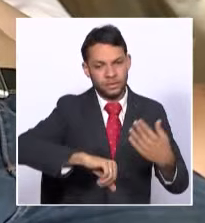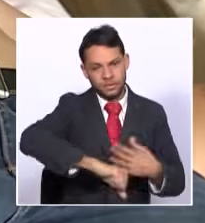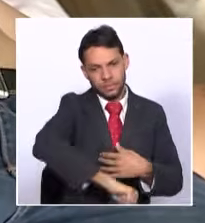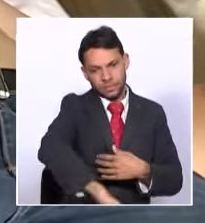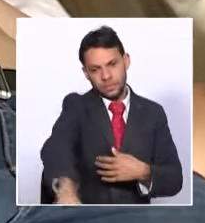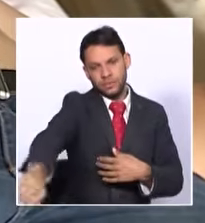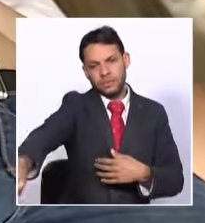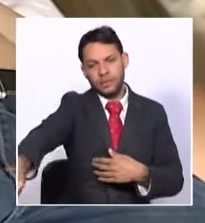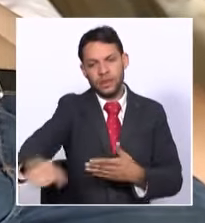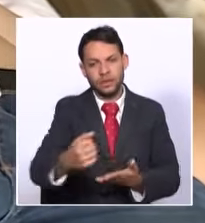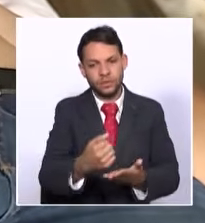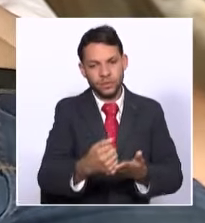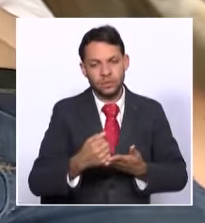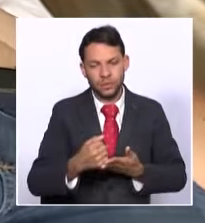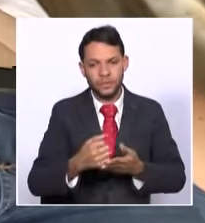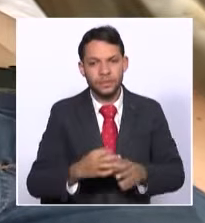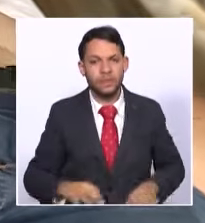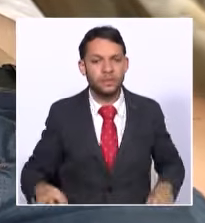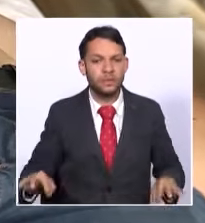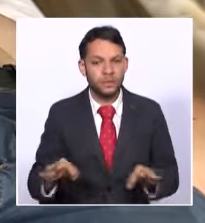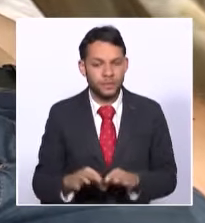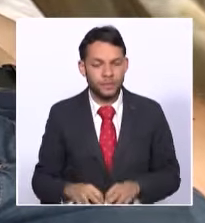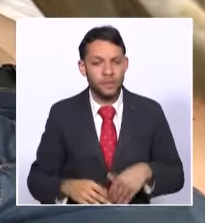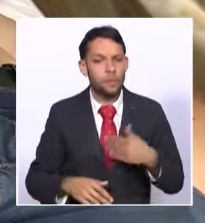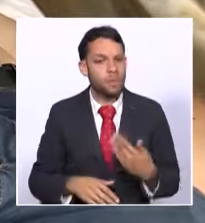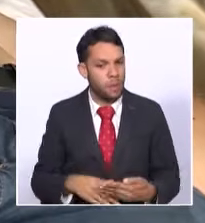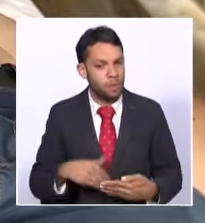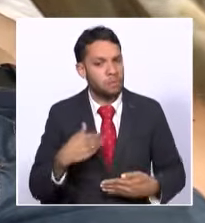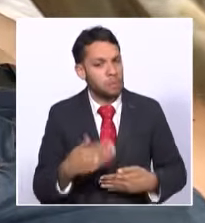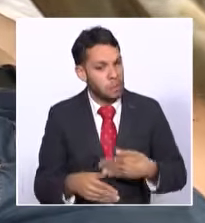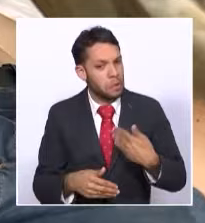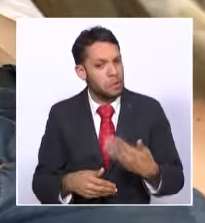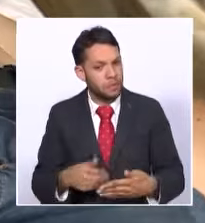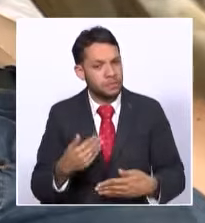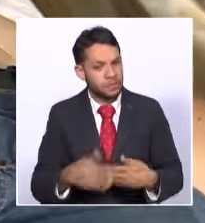eso es. Mira, ahí va soltando poco a poco.